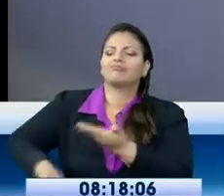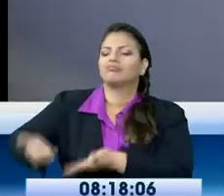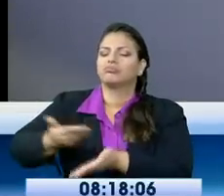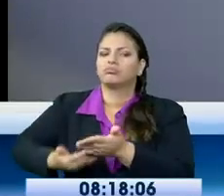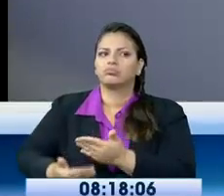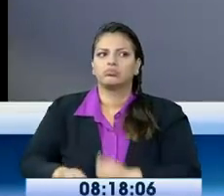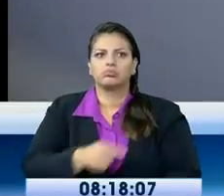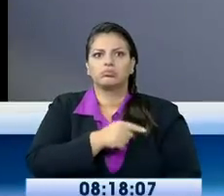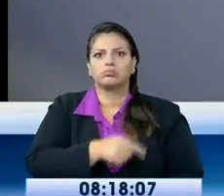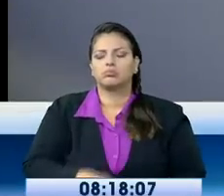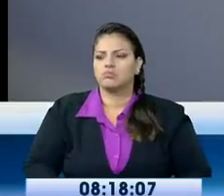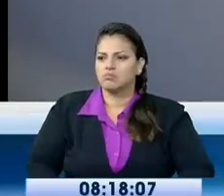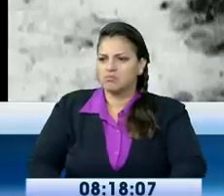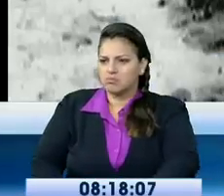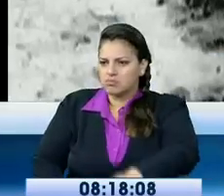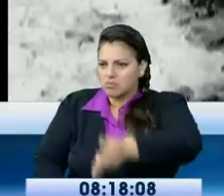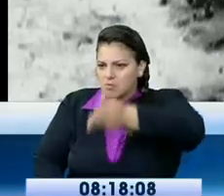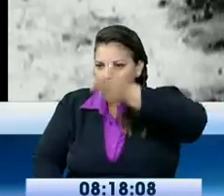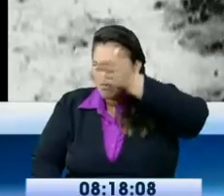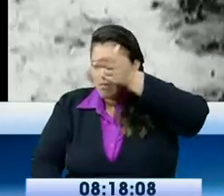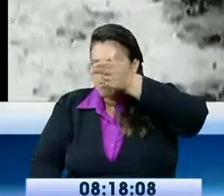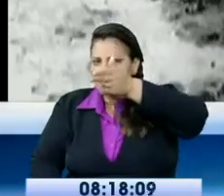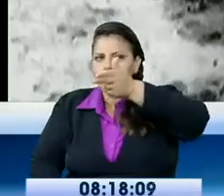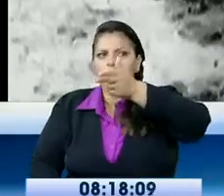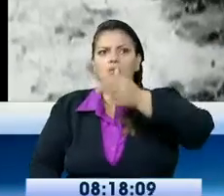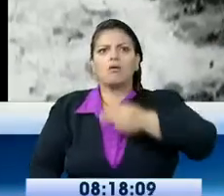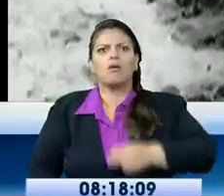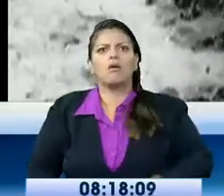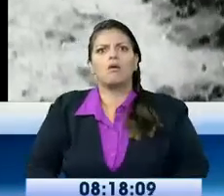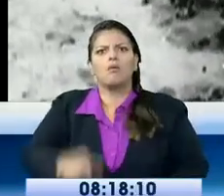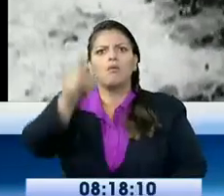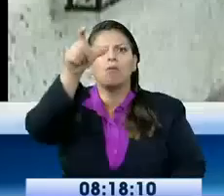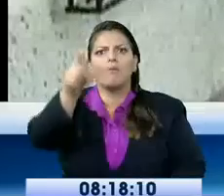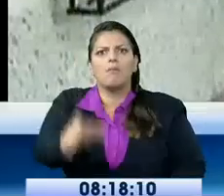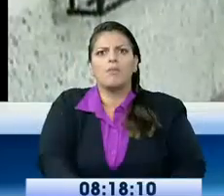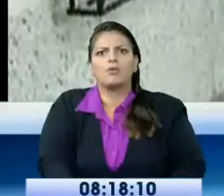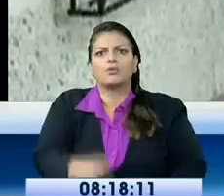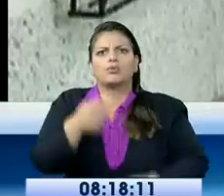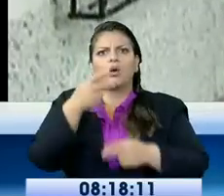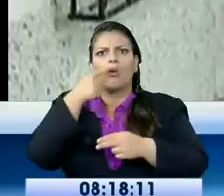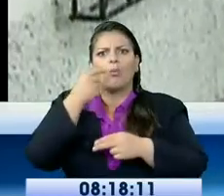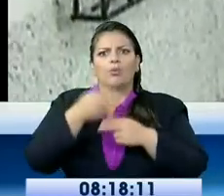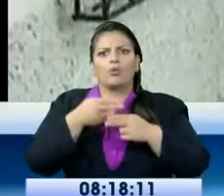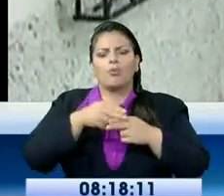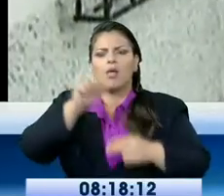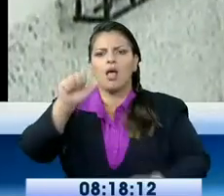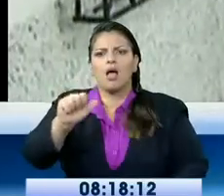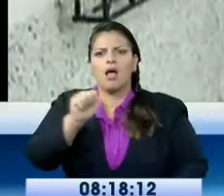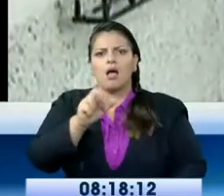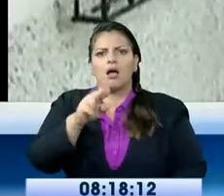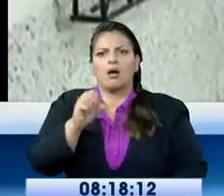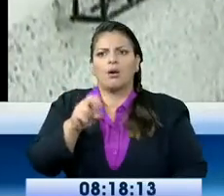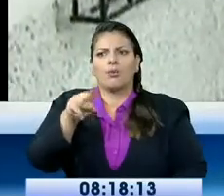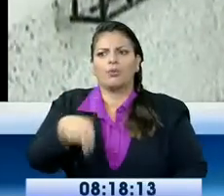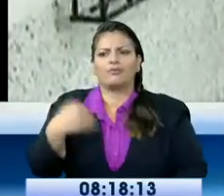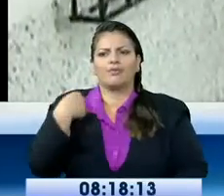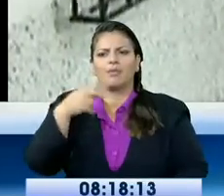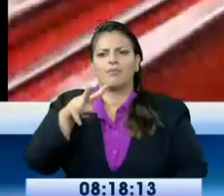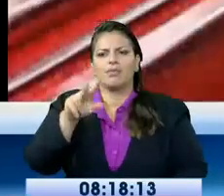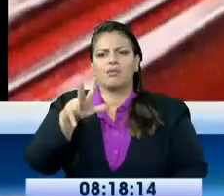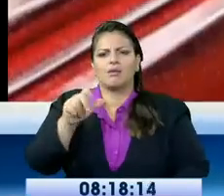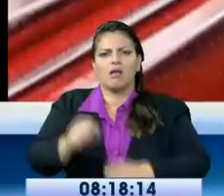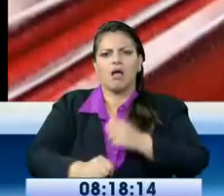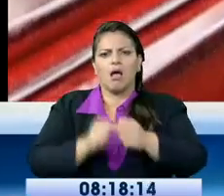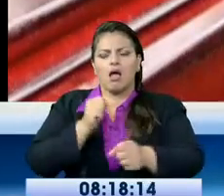esperaba, a pocos metros. Aquí murió con 8 impactos de bala Aarón Alberto Arias Martínez, de 23 años. Y con una